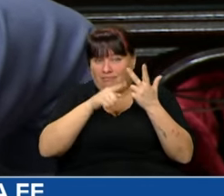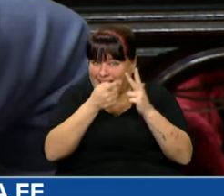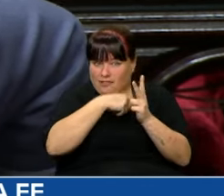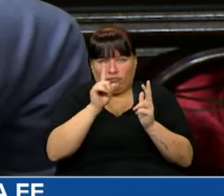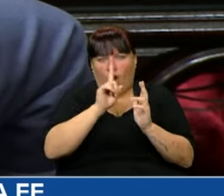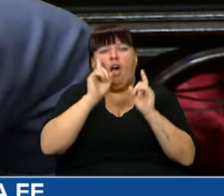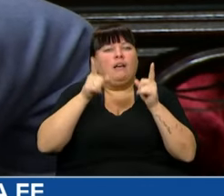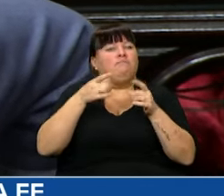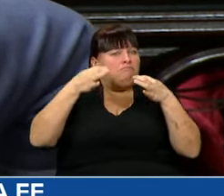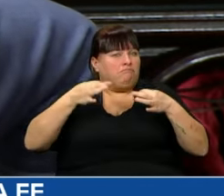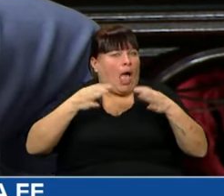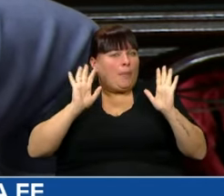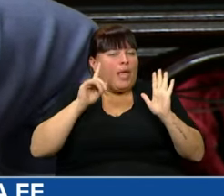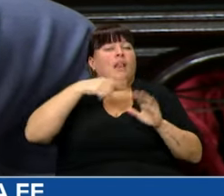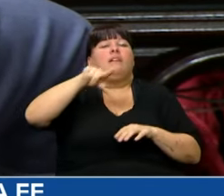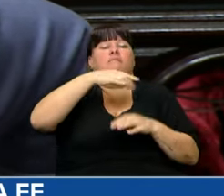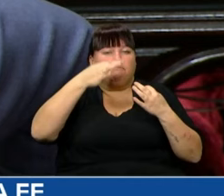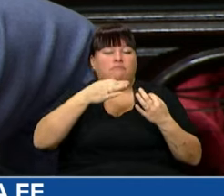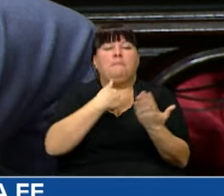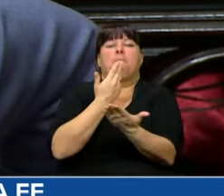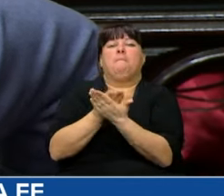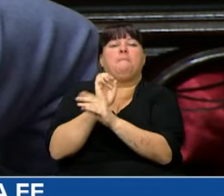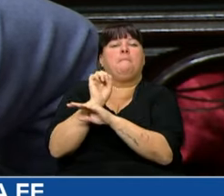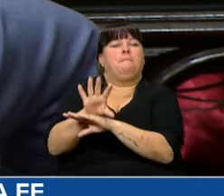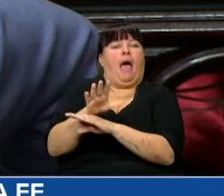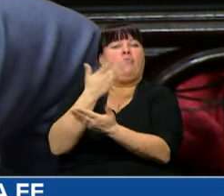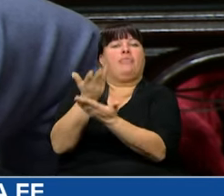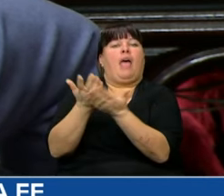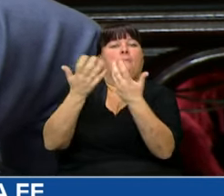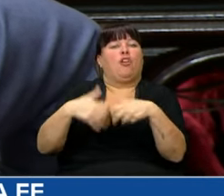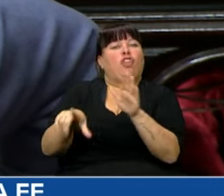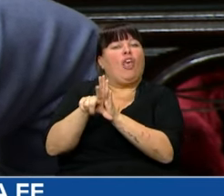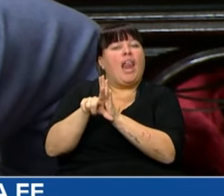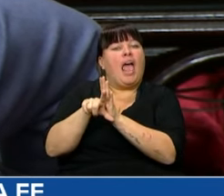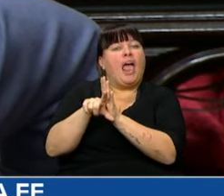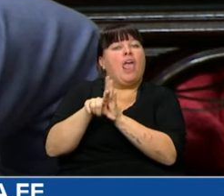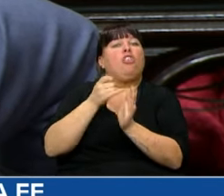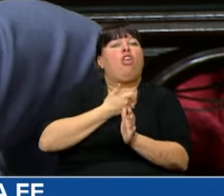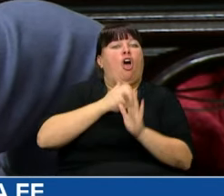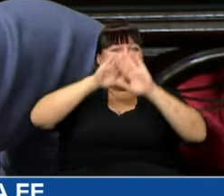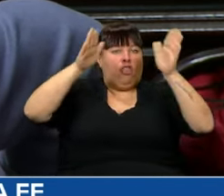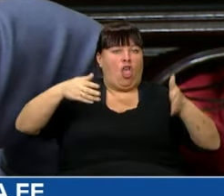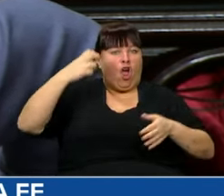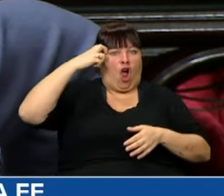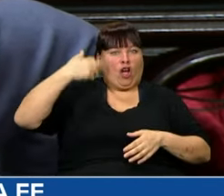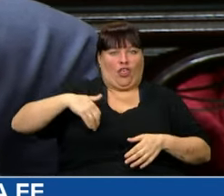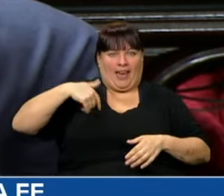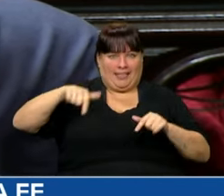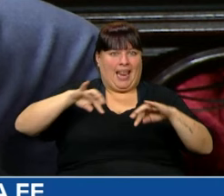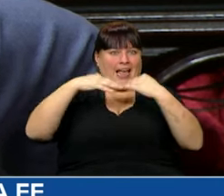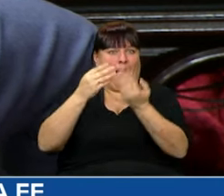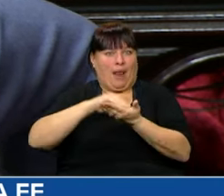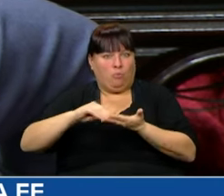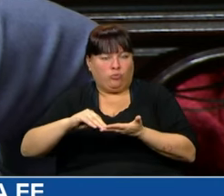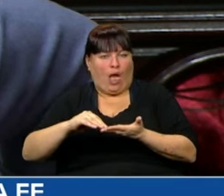hicieron lo que correspondía, que es enviar un proyecto de ley al Congreso argentino, a esta Cámara